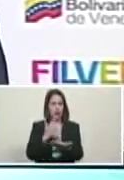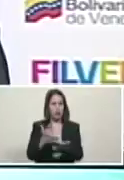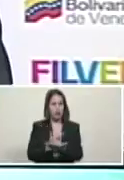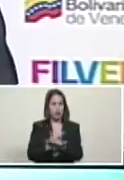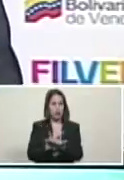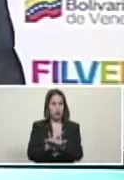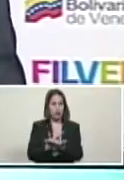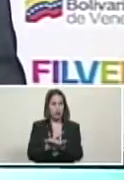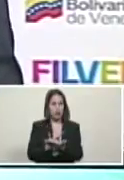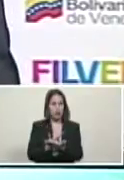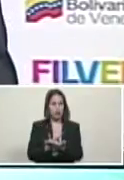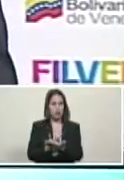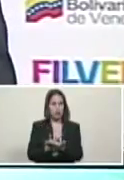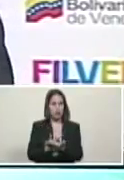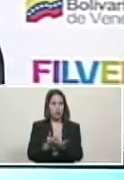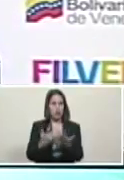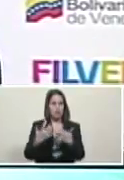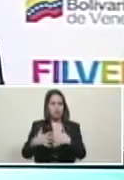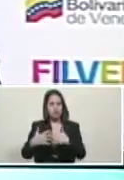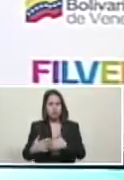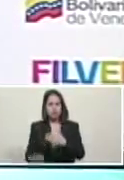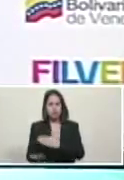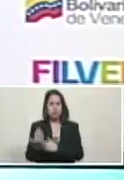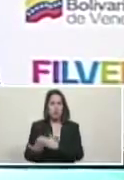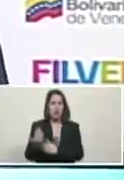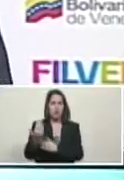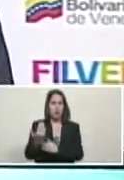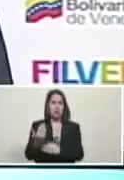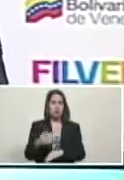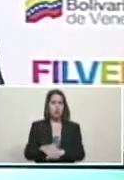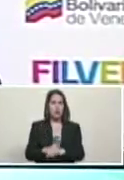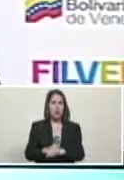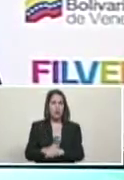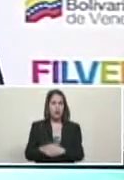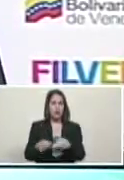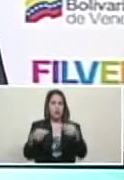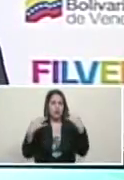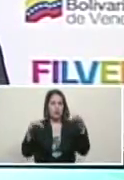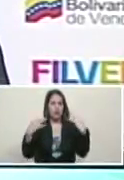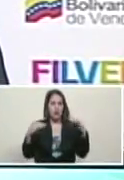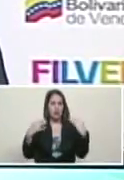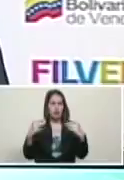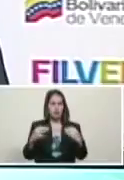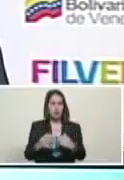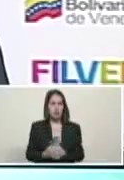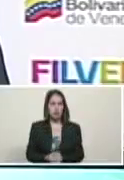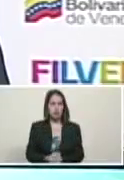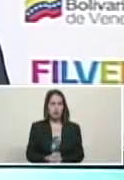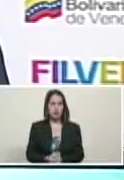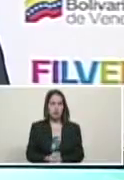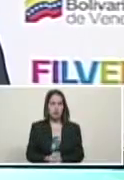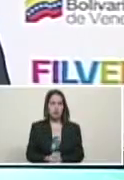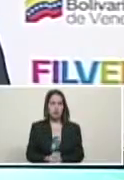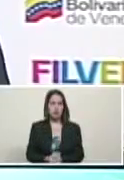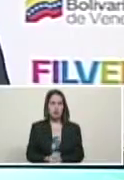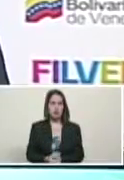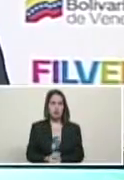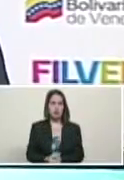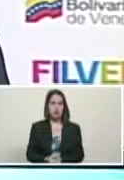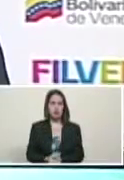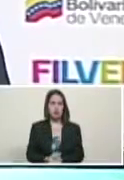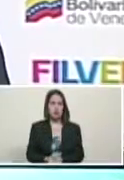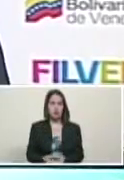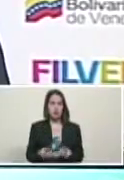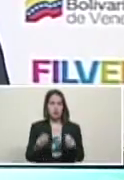perseguido las imprentas, perseguidas las ideas, prohibían los libros de la editorial